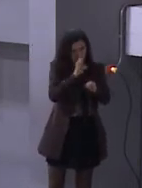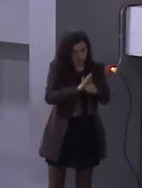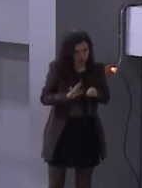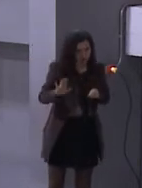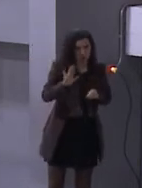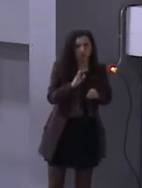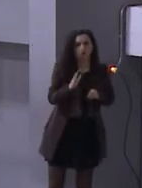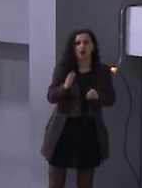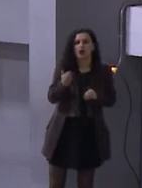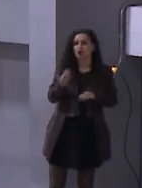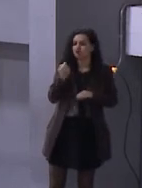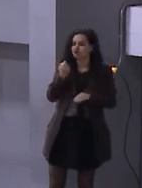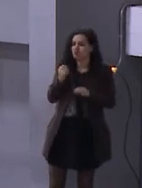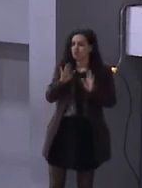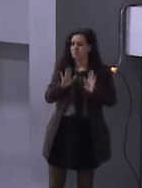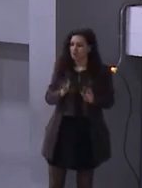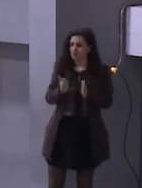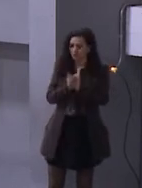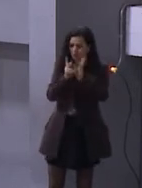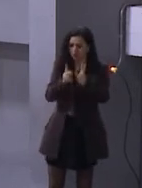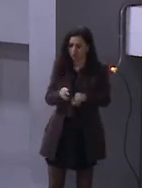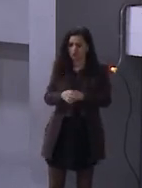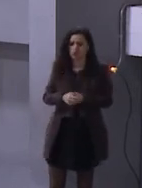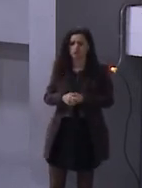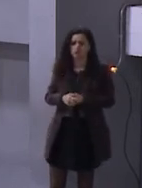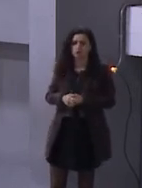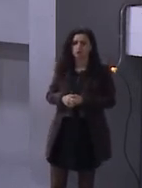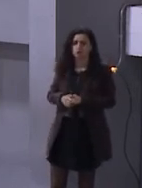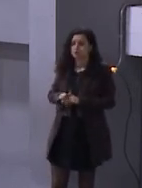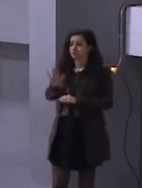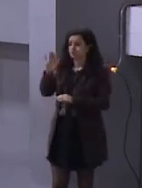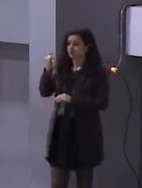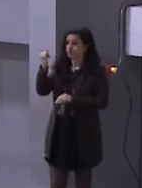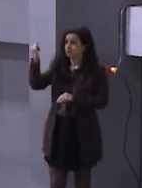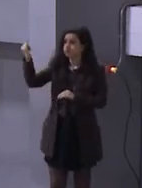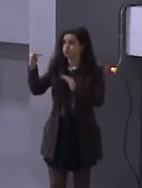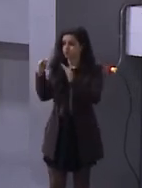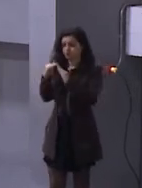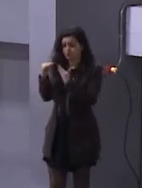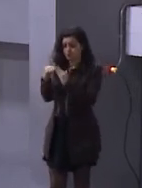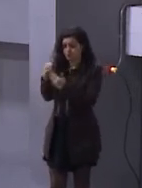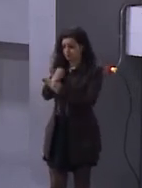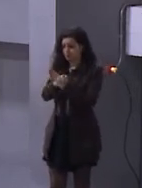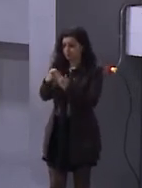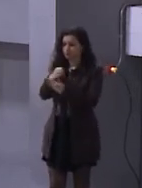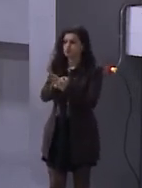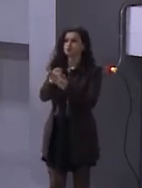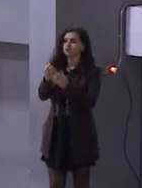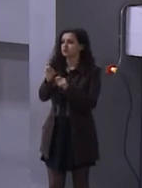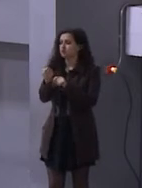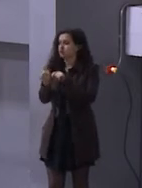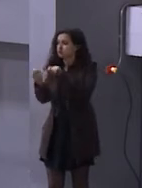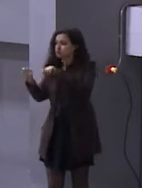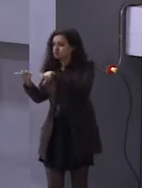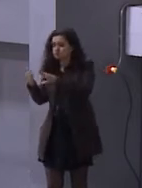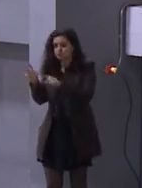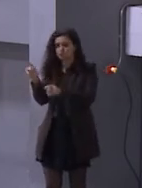reciente paro estudiantil. En la casita de biología se están invirtiendo en este